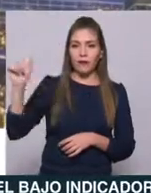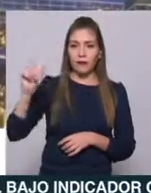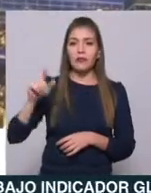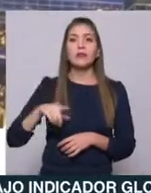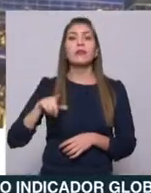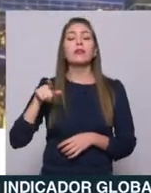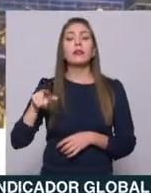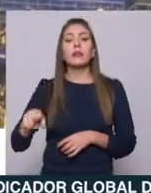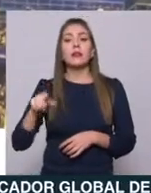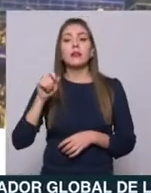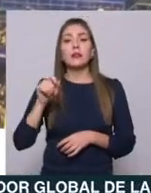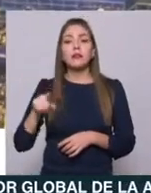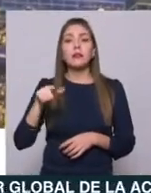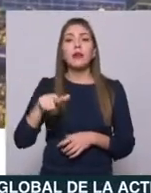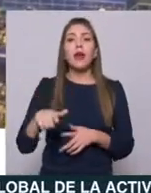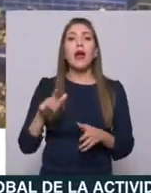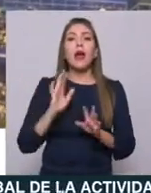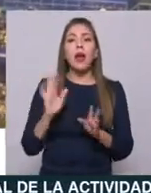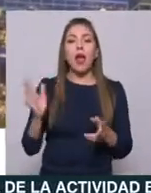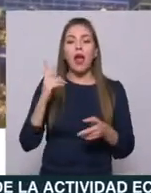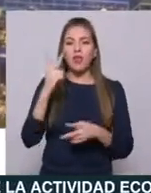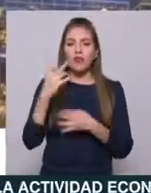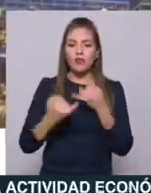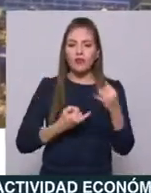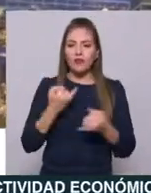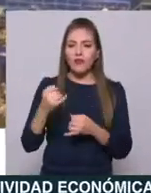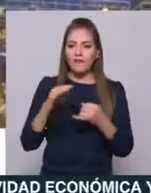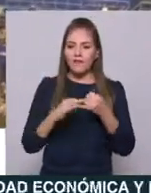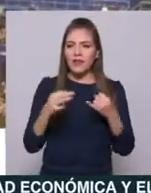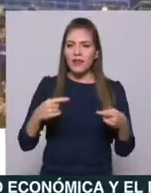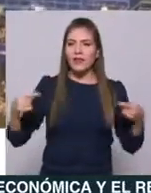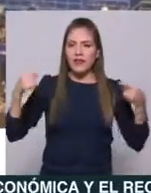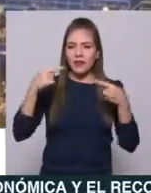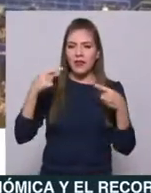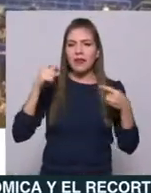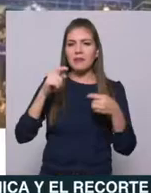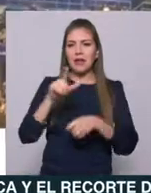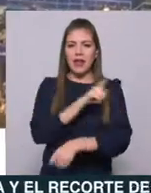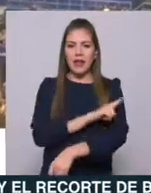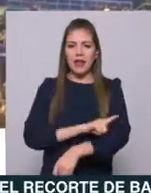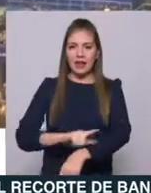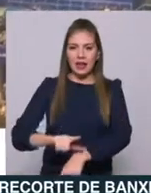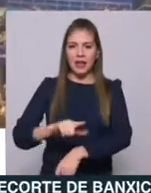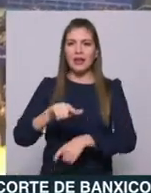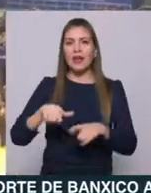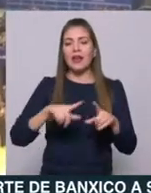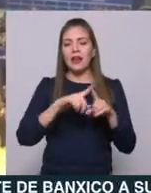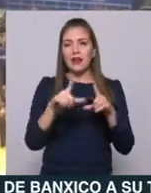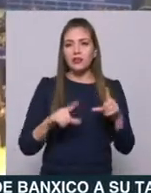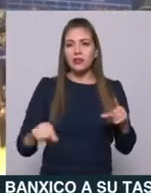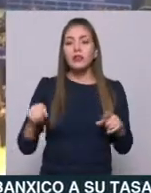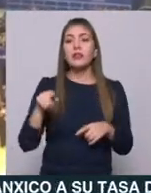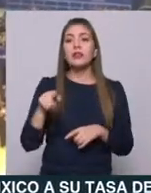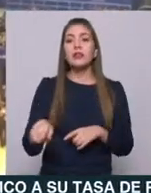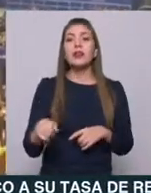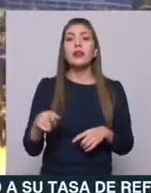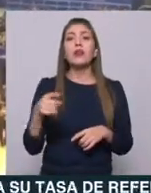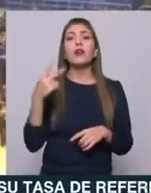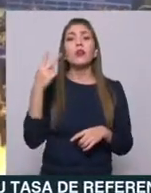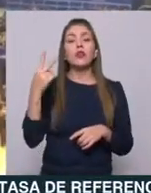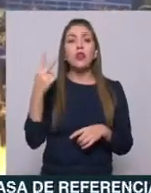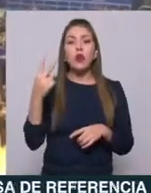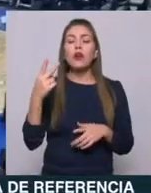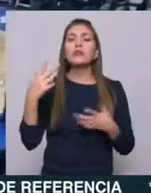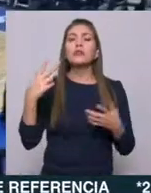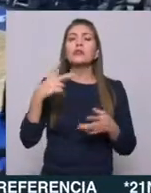de la Ciudad de México disputaron ya 2 finales de esta Liga Nacional de Baloncesto, en las cuales en las 2 ocasiones quedaron como